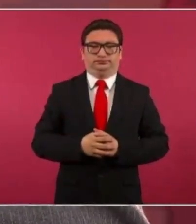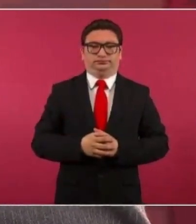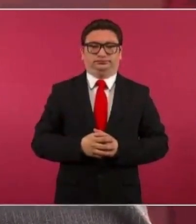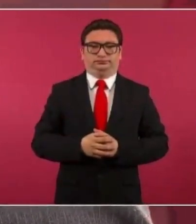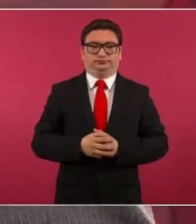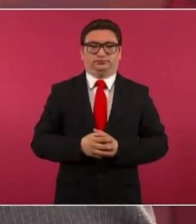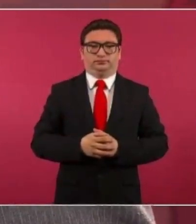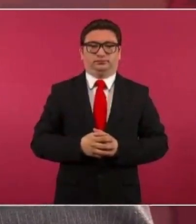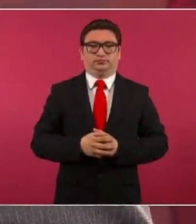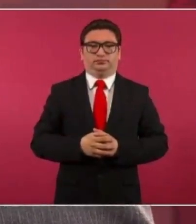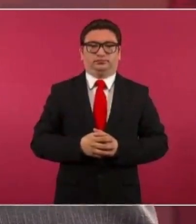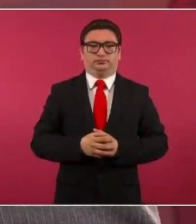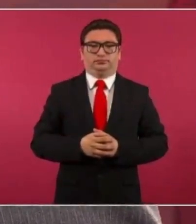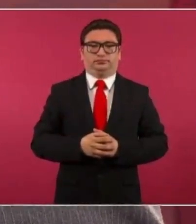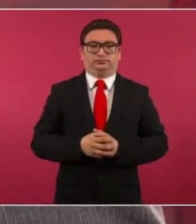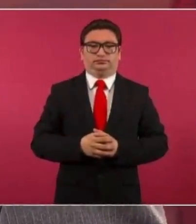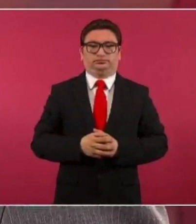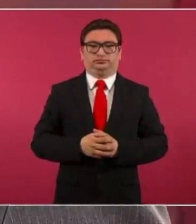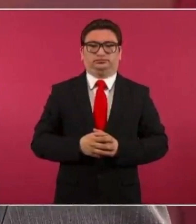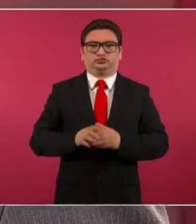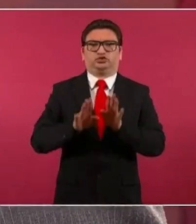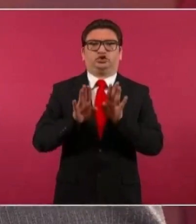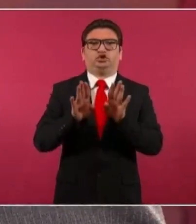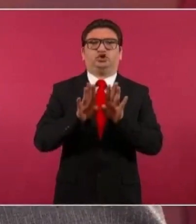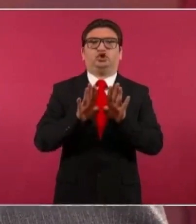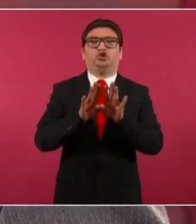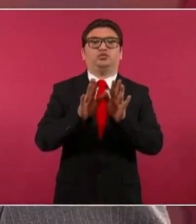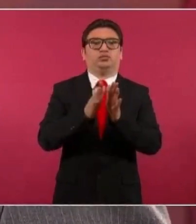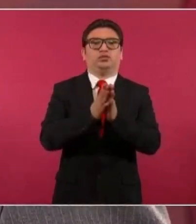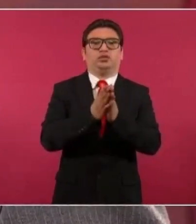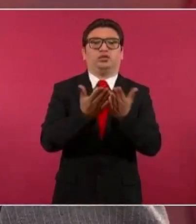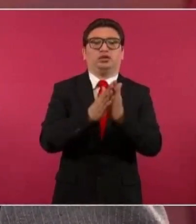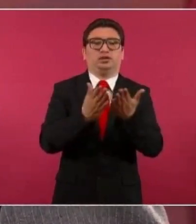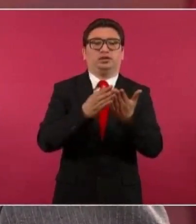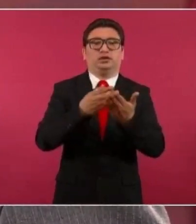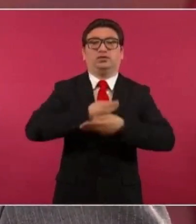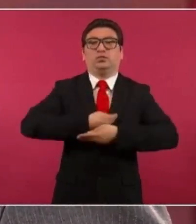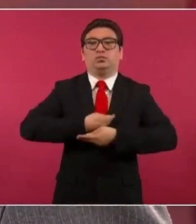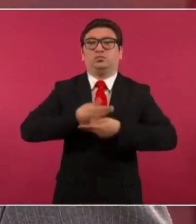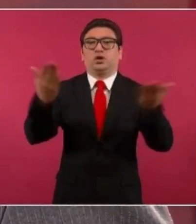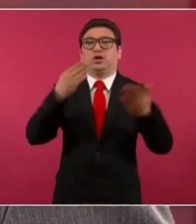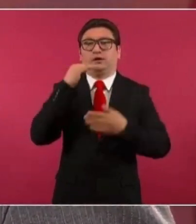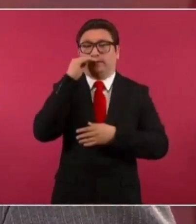Y que cómo vas a estar entregando gratuitamente los libros.